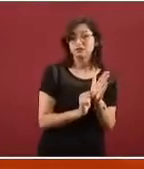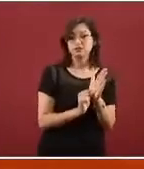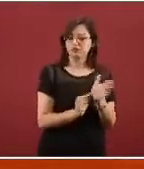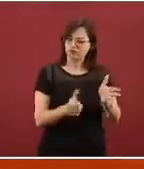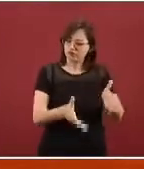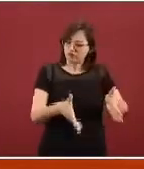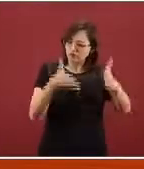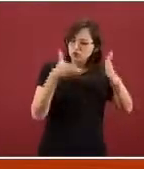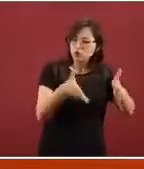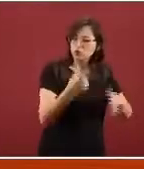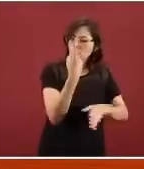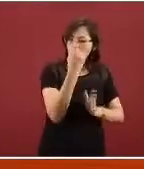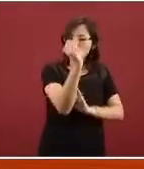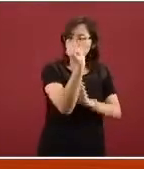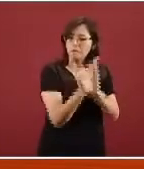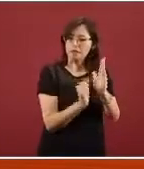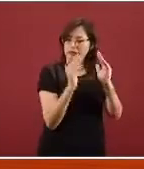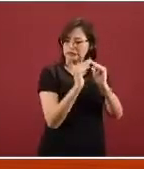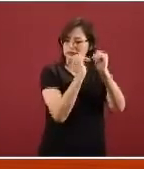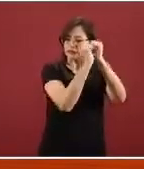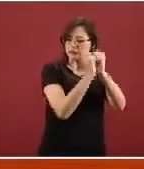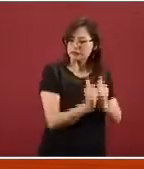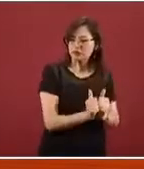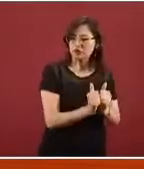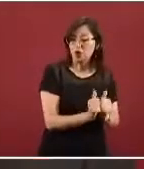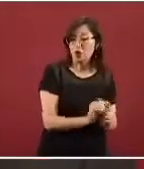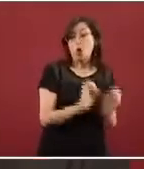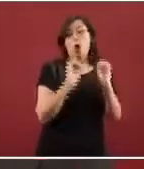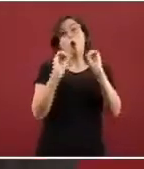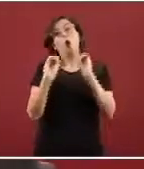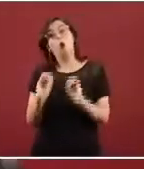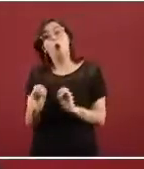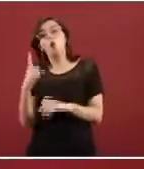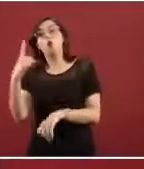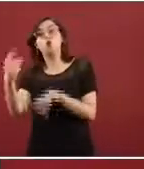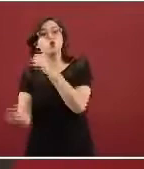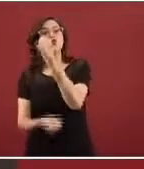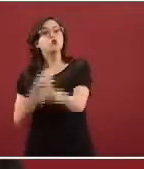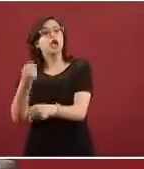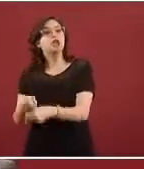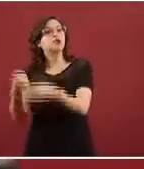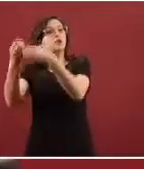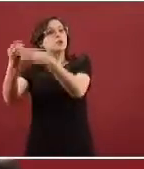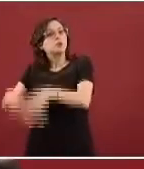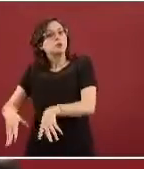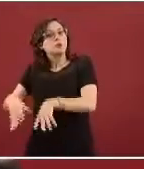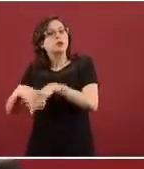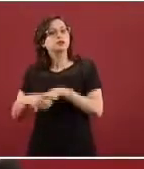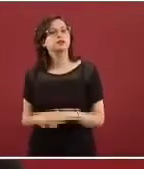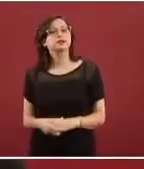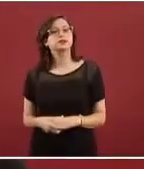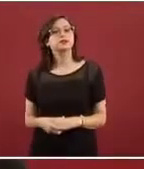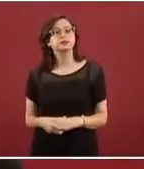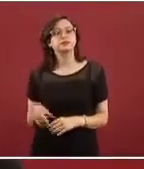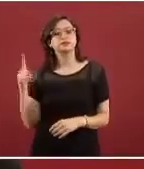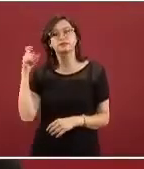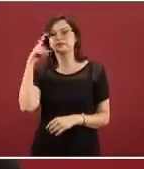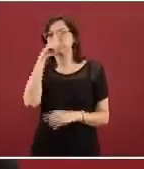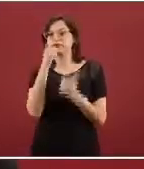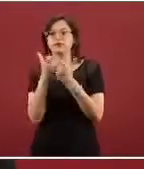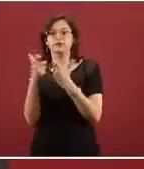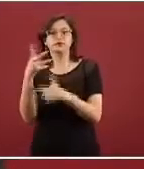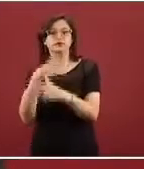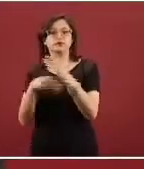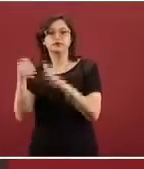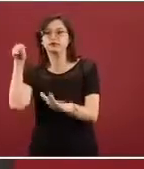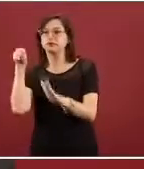concentramos todo nuestro esfuerzo este mes, o tenemos un año, cuando menos, de una dificultad económica enorme.